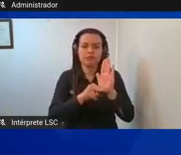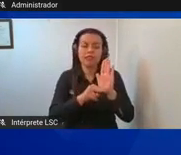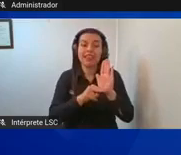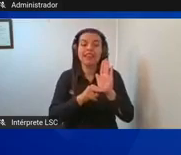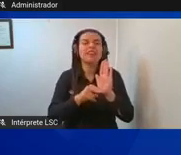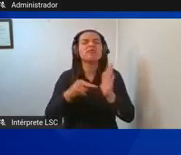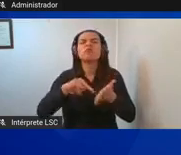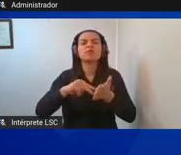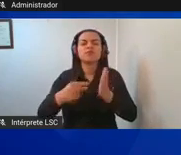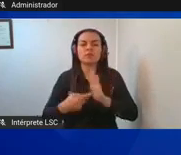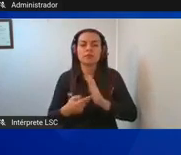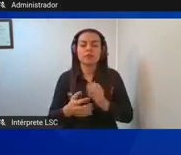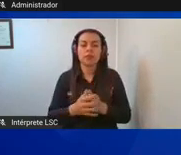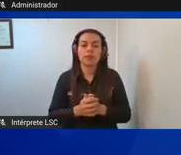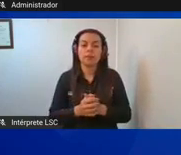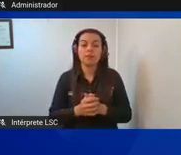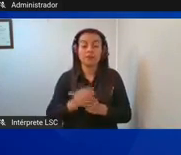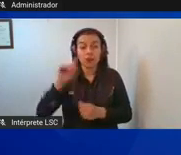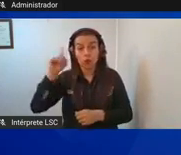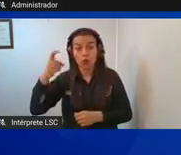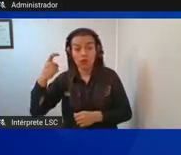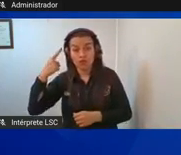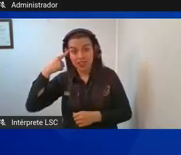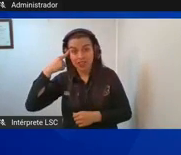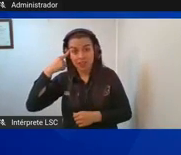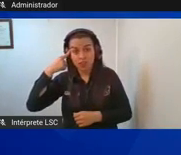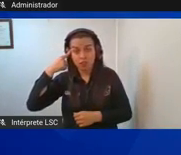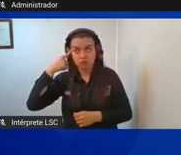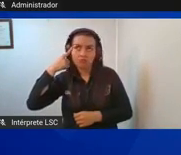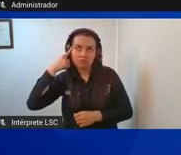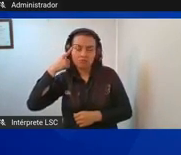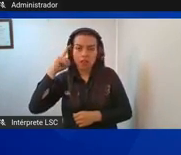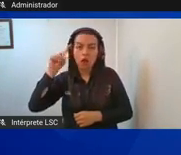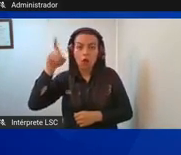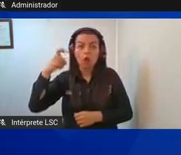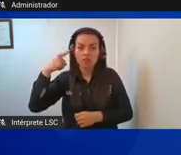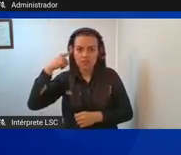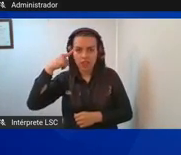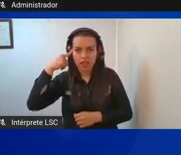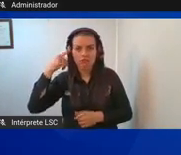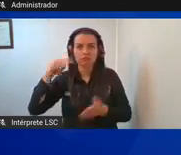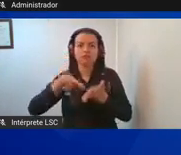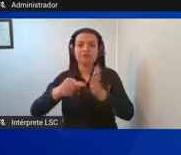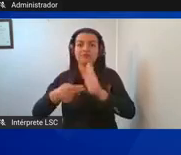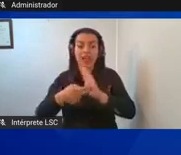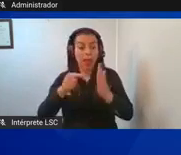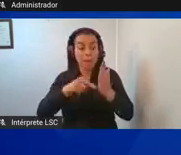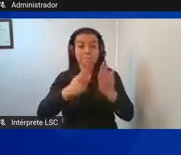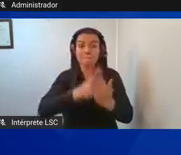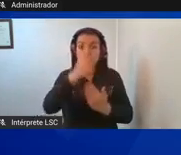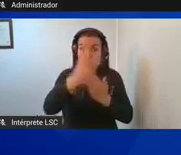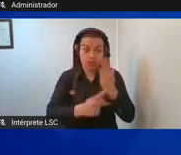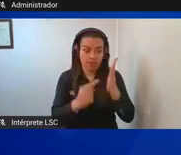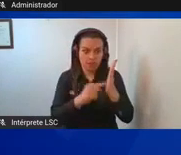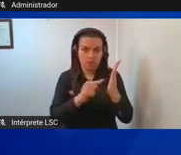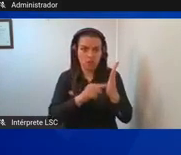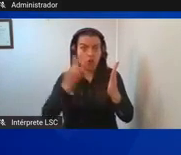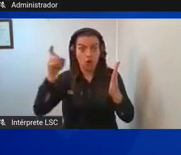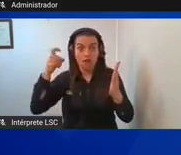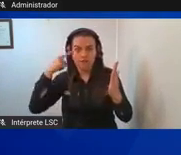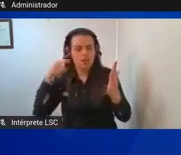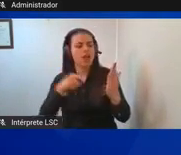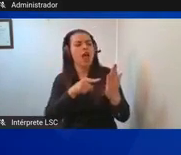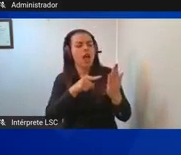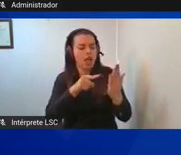qué significa? Que el gobierno, digámoslo así, empiece a unir todo lo que dice en el proyecto para que pueda, dentro de un